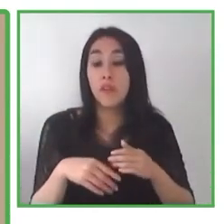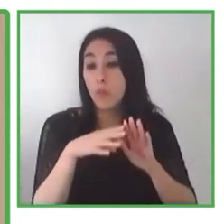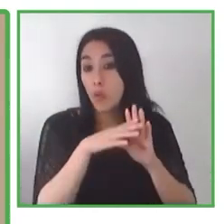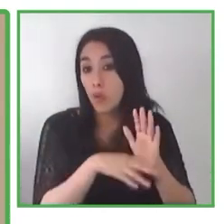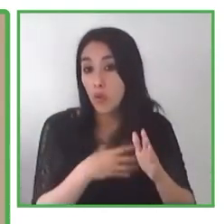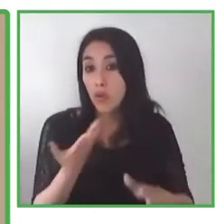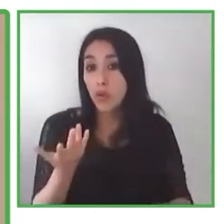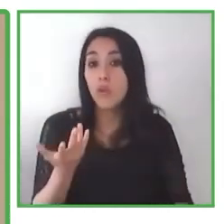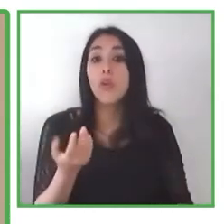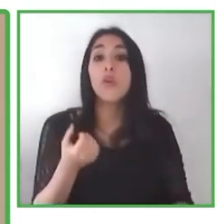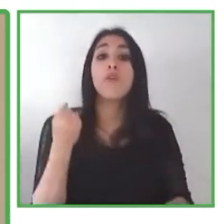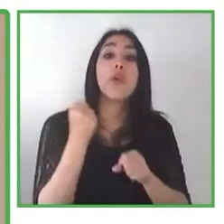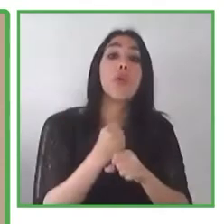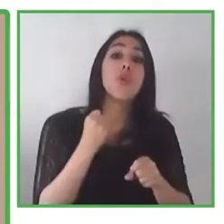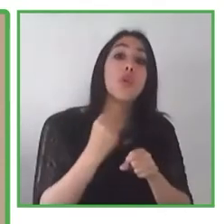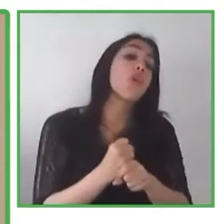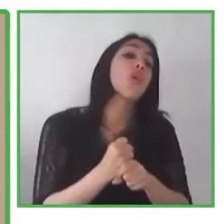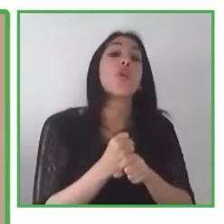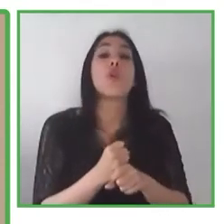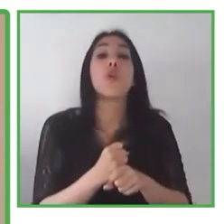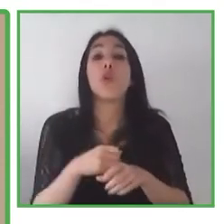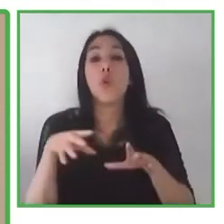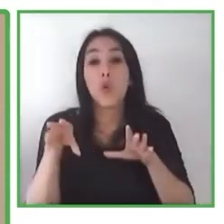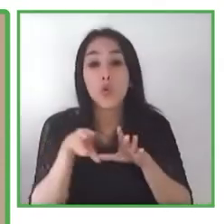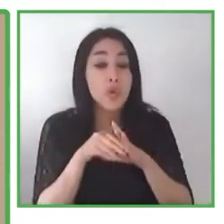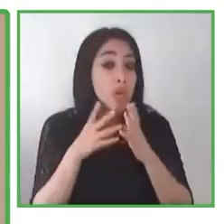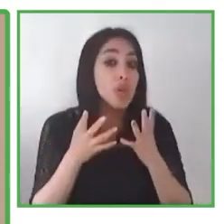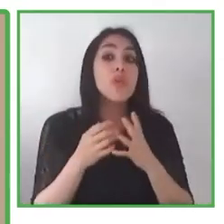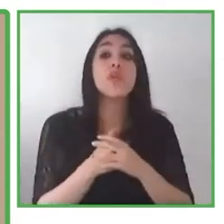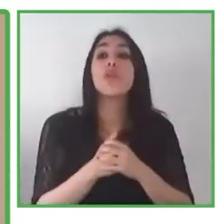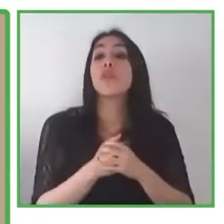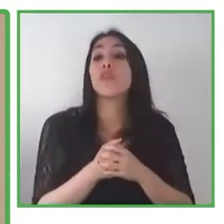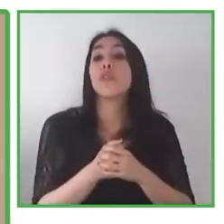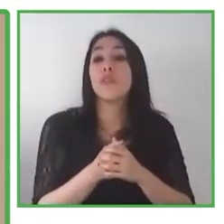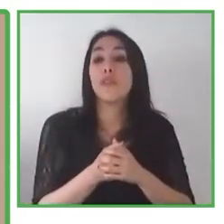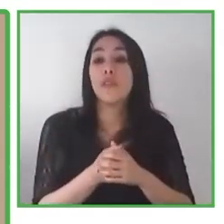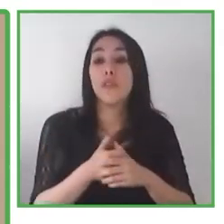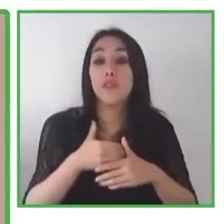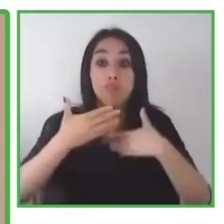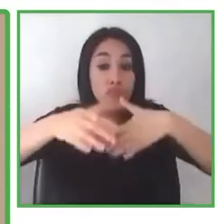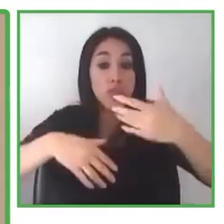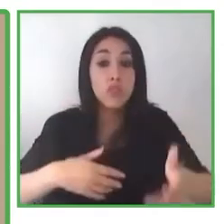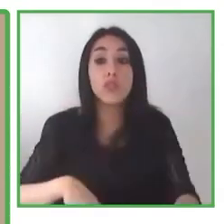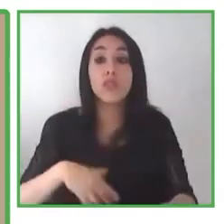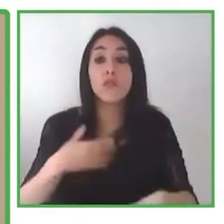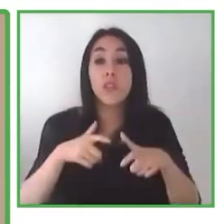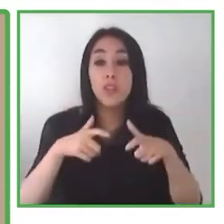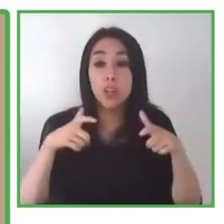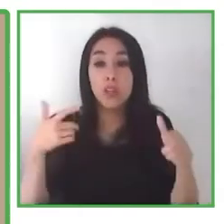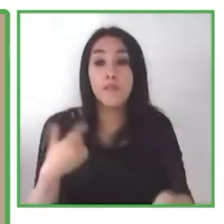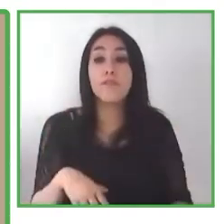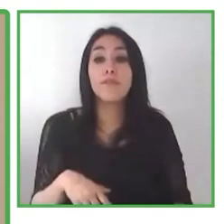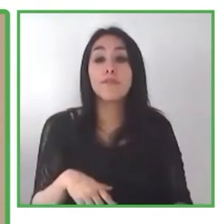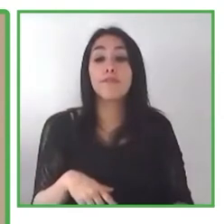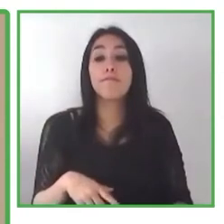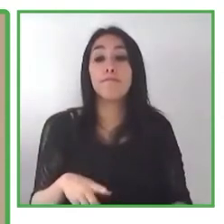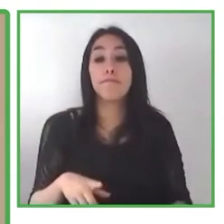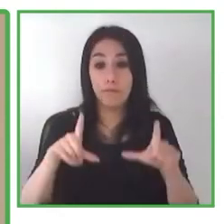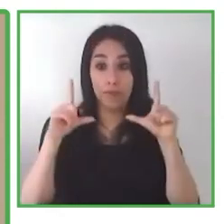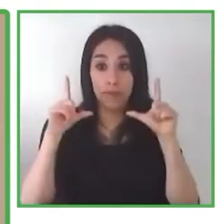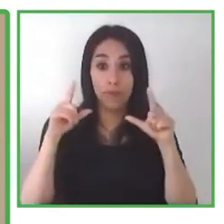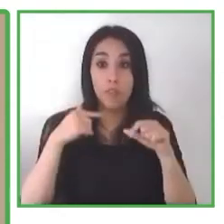inclusivo. Ahora, a pesar del progreso que se ha realizado, la pandemia del COVID-19